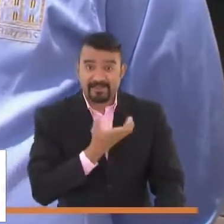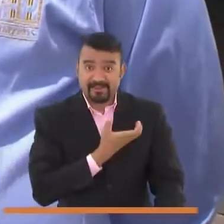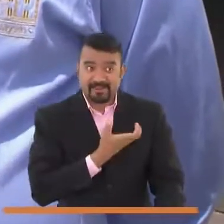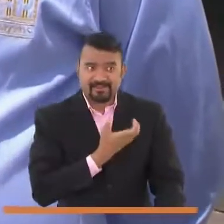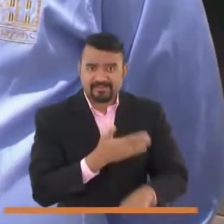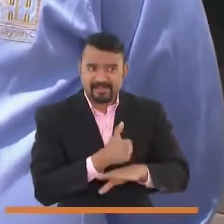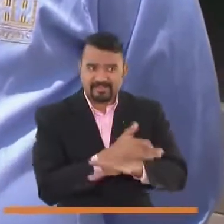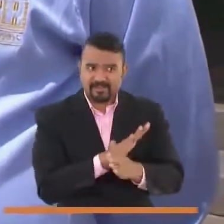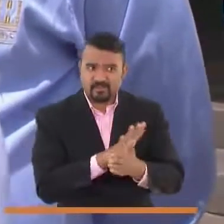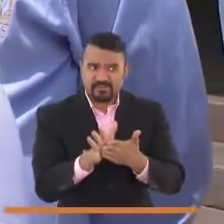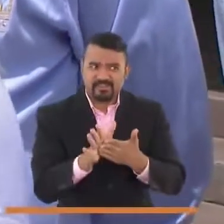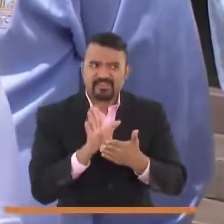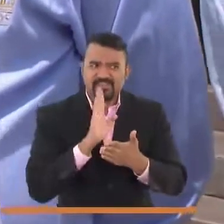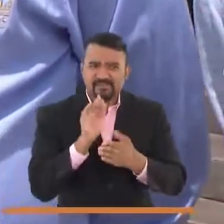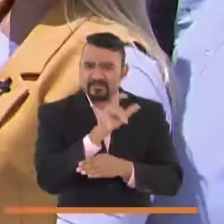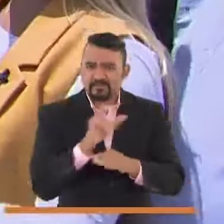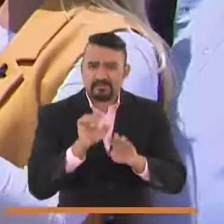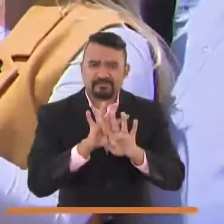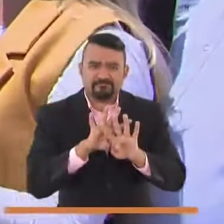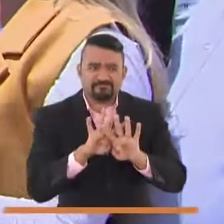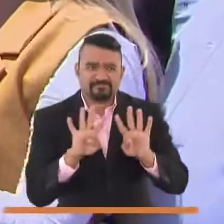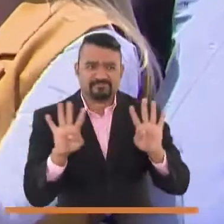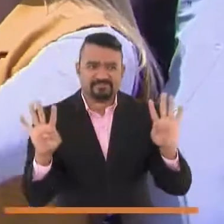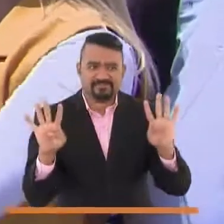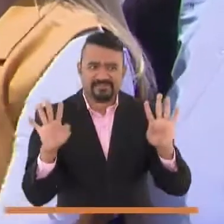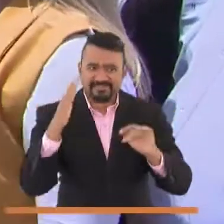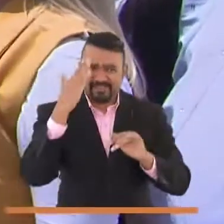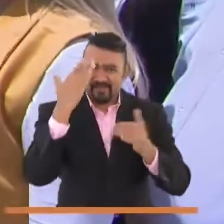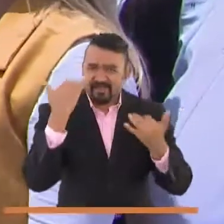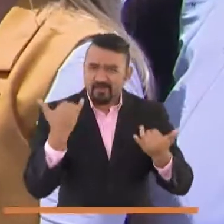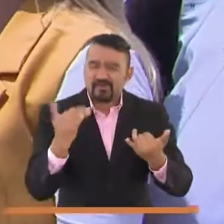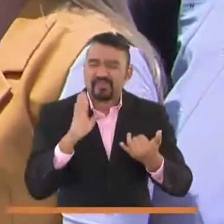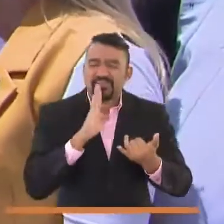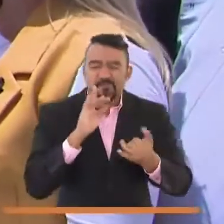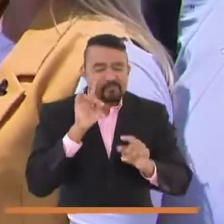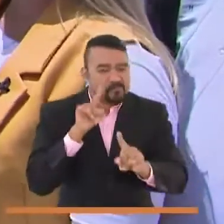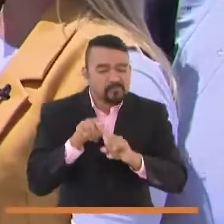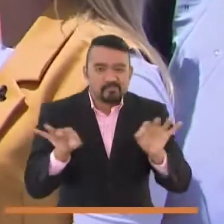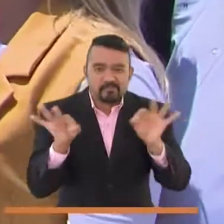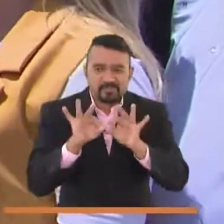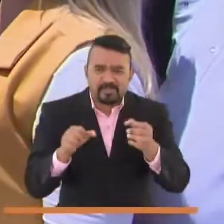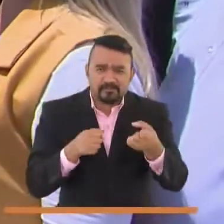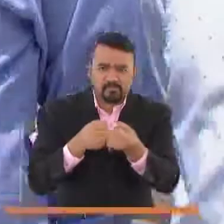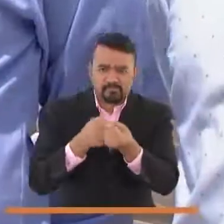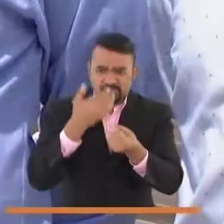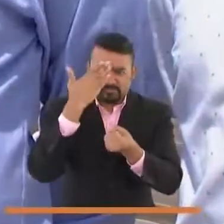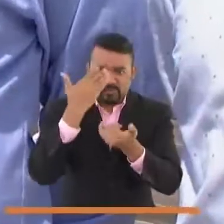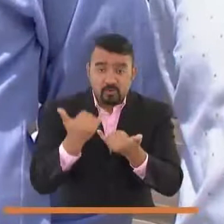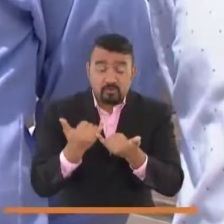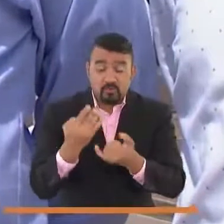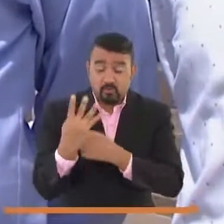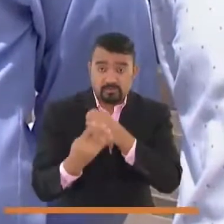Espinosa Márquez, están aquí todas las personas interesadas en que este municipio salga adelante y en entregar durante